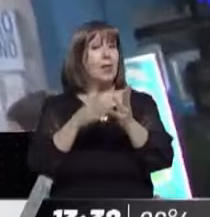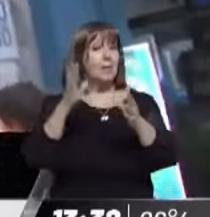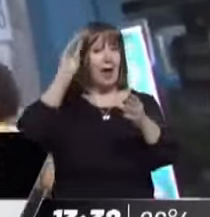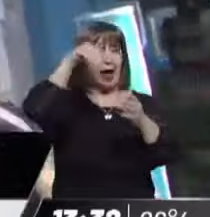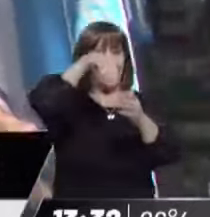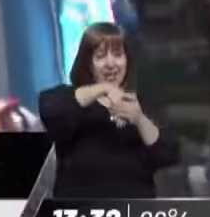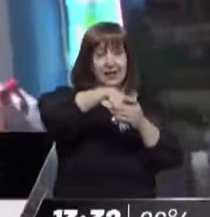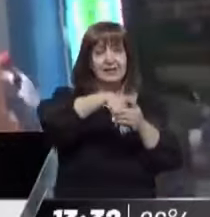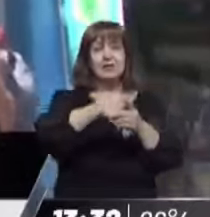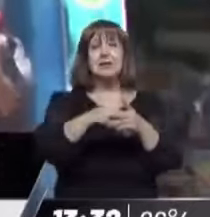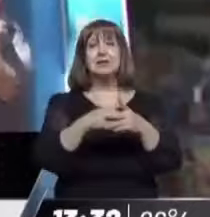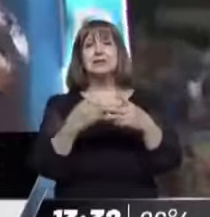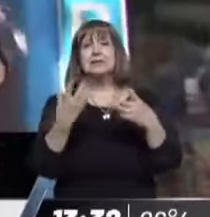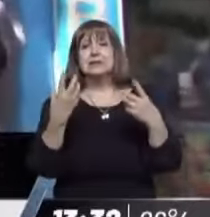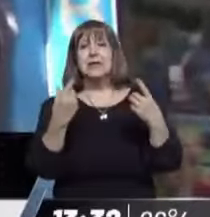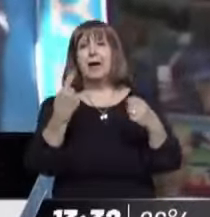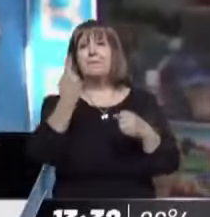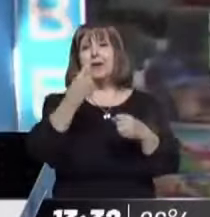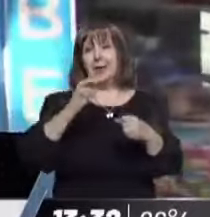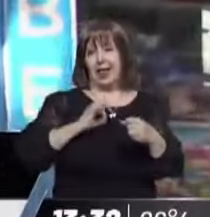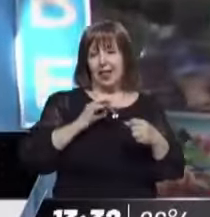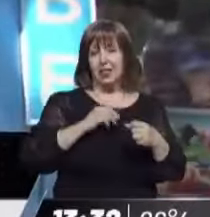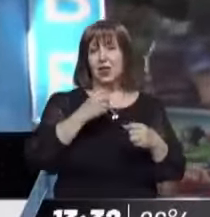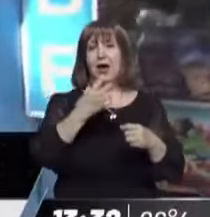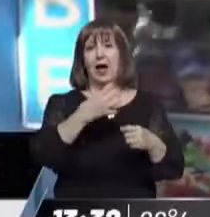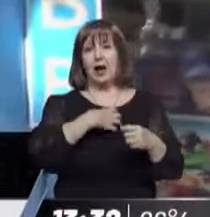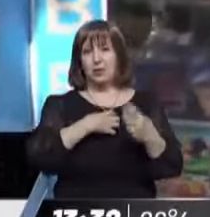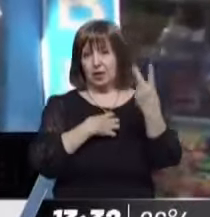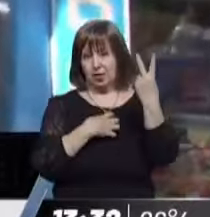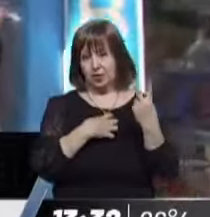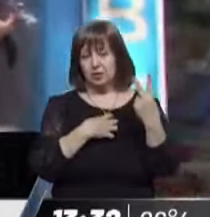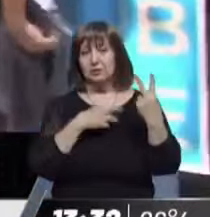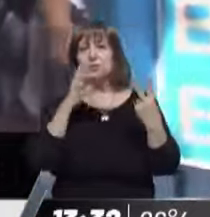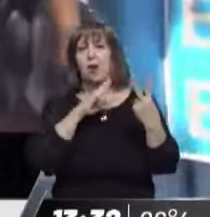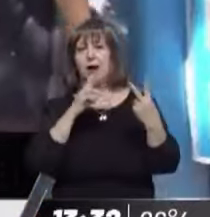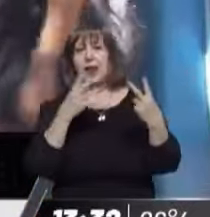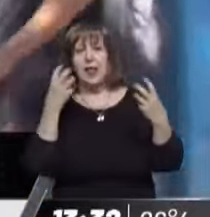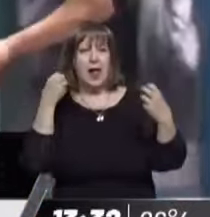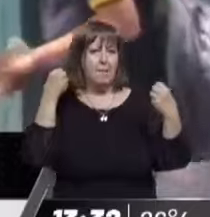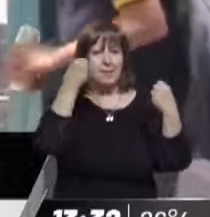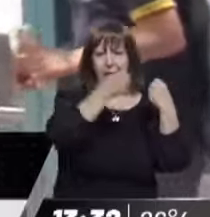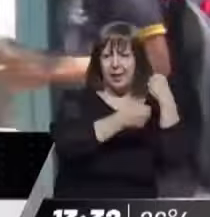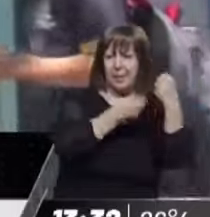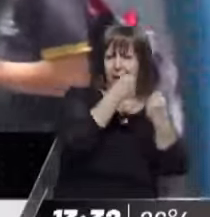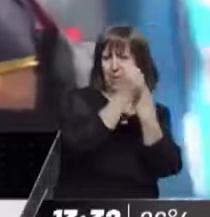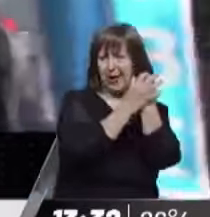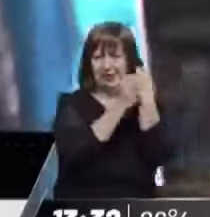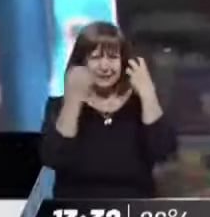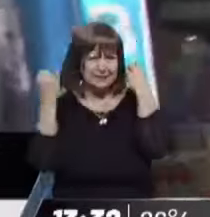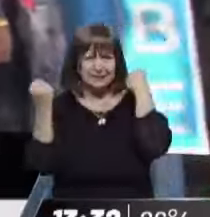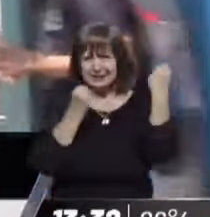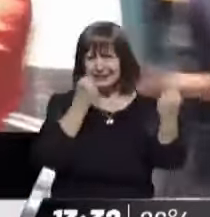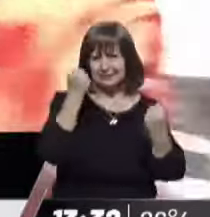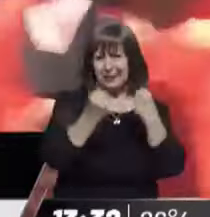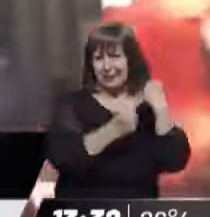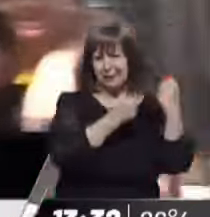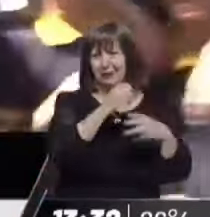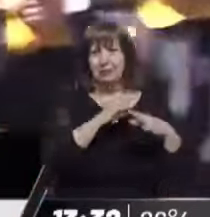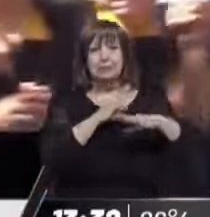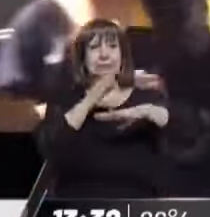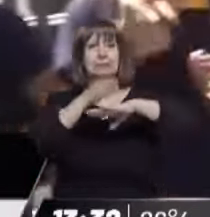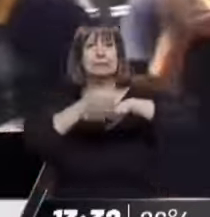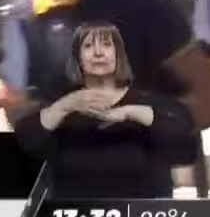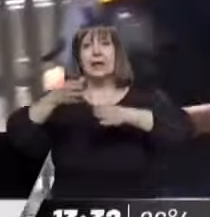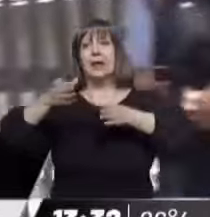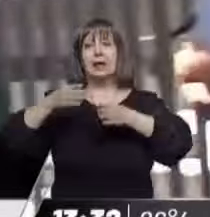que se pelearon que pertenecen a primero. Finalmente, esto terminó en una agresión muy fuerte entre las alumnas que terminó un poco más allá,